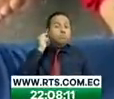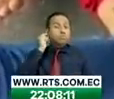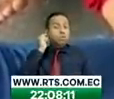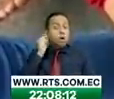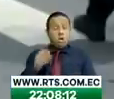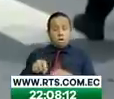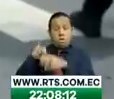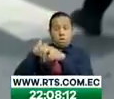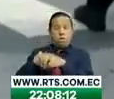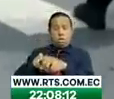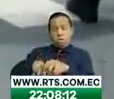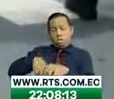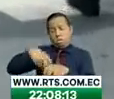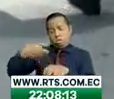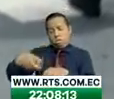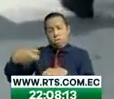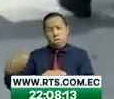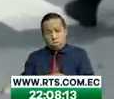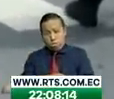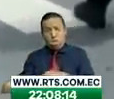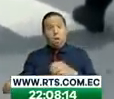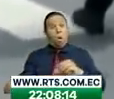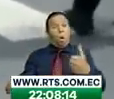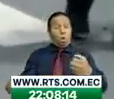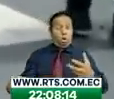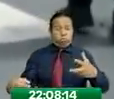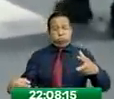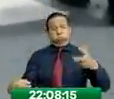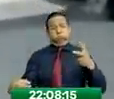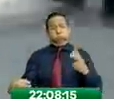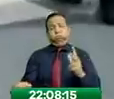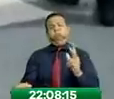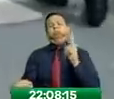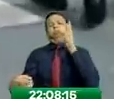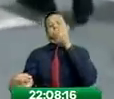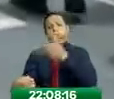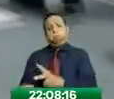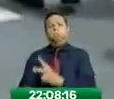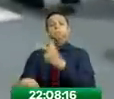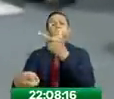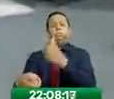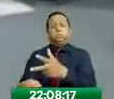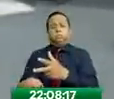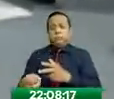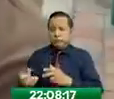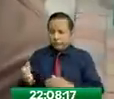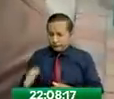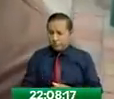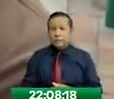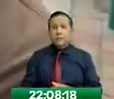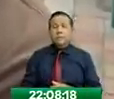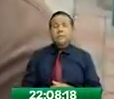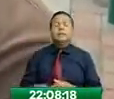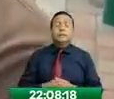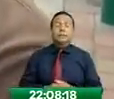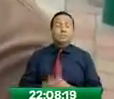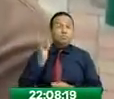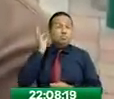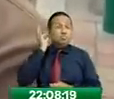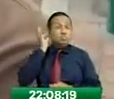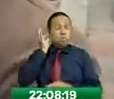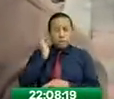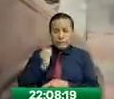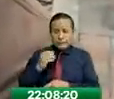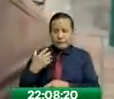al pavimento y fue alcanzada por las llantas del pesado vehículo. Las llantas le pasaron por la parte del cuerpo y la señora ahí no me